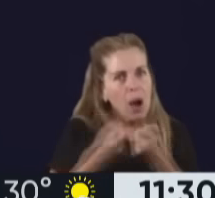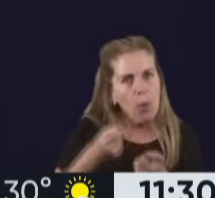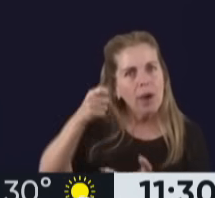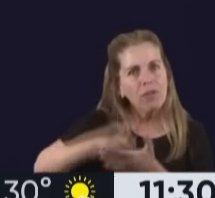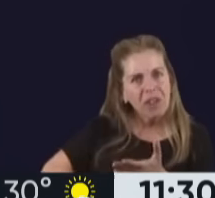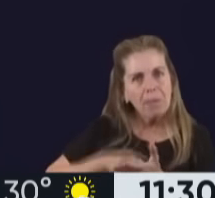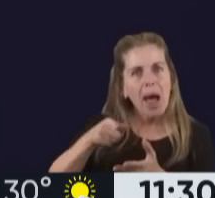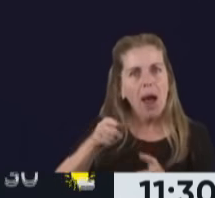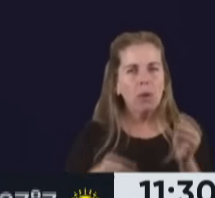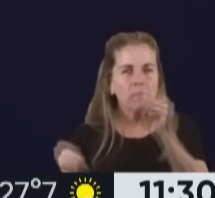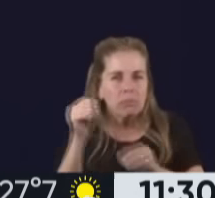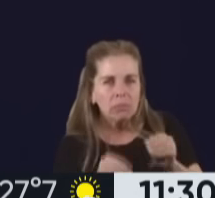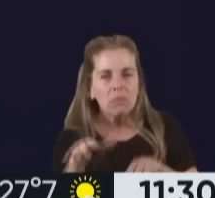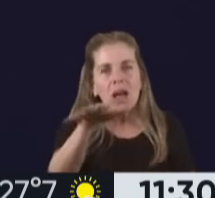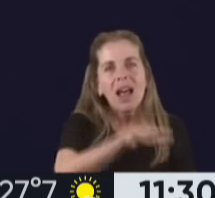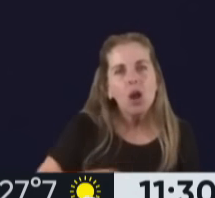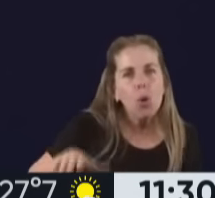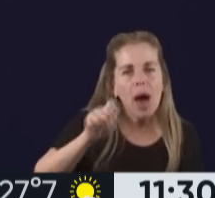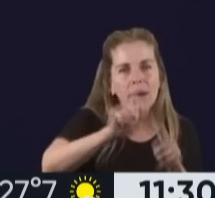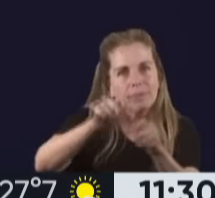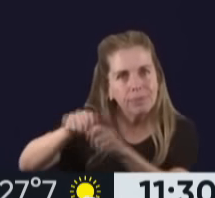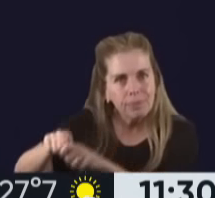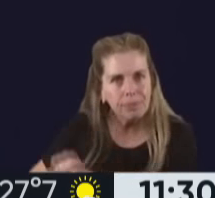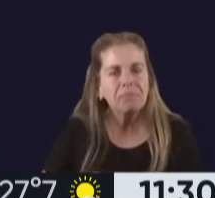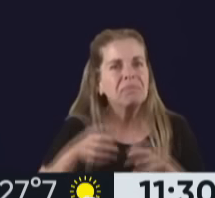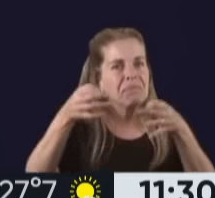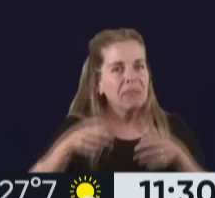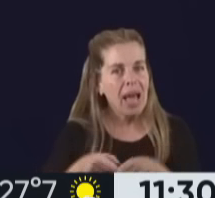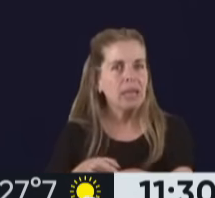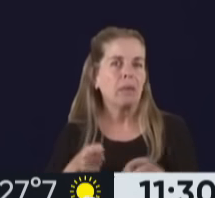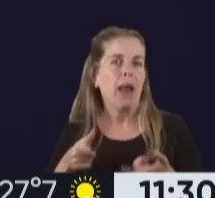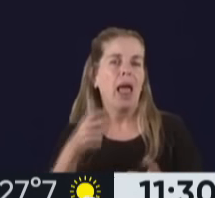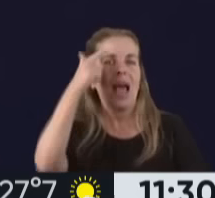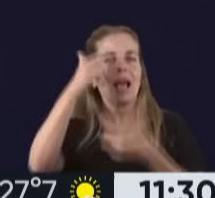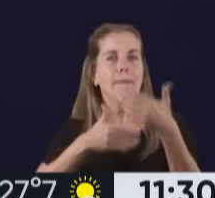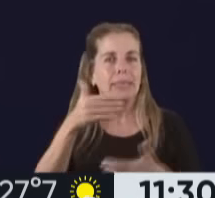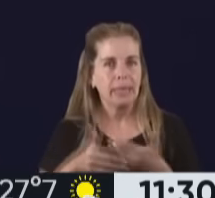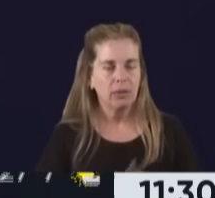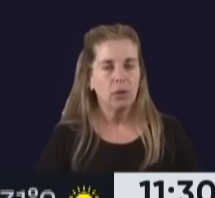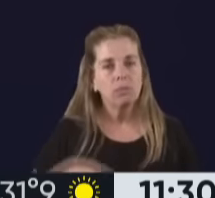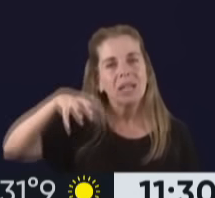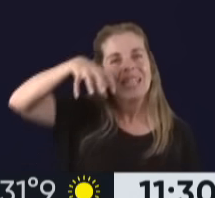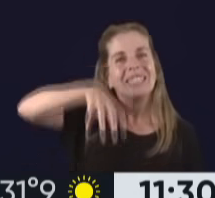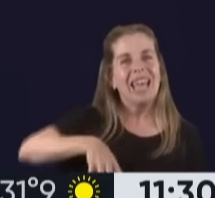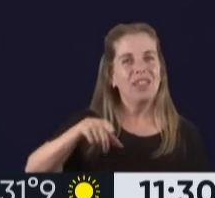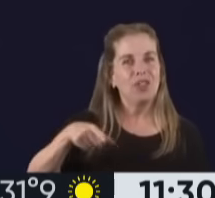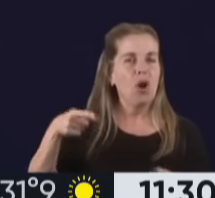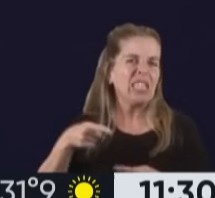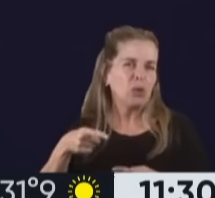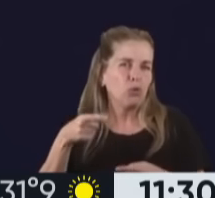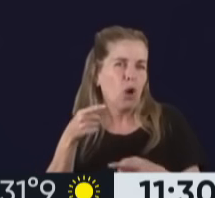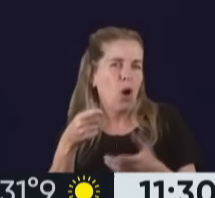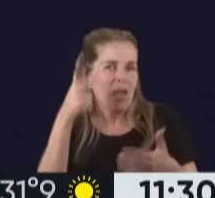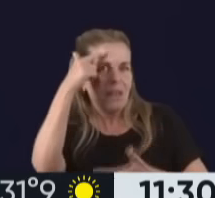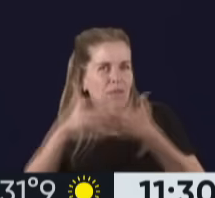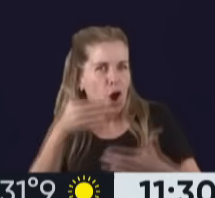refacciones y trabajos de recuperación de todos los edificios existentes. Este centro llevará adelante una nueva política de